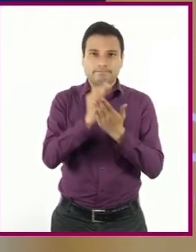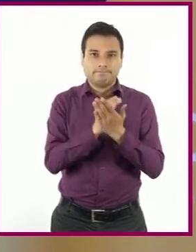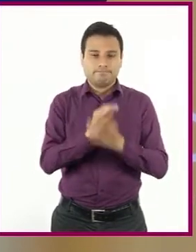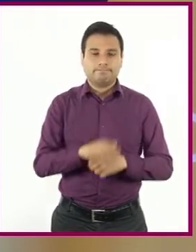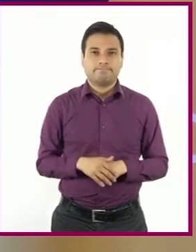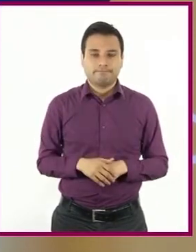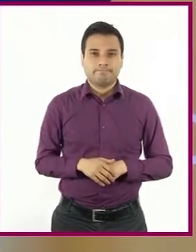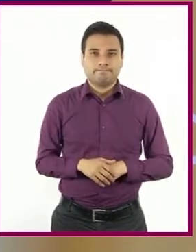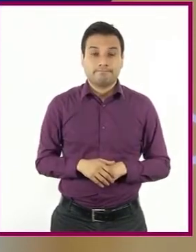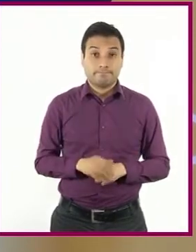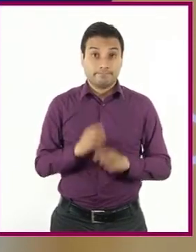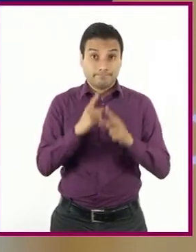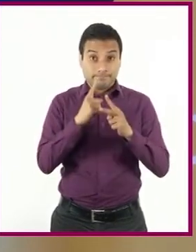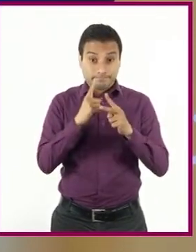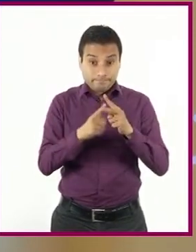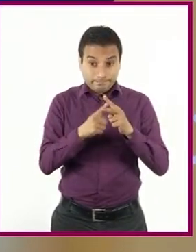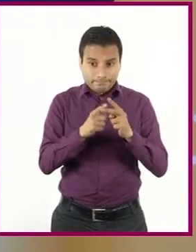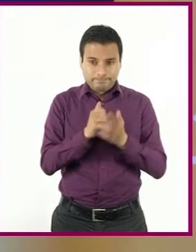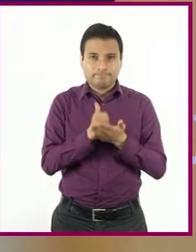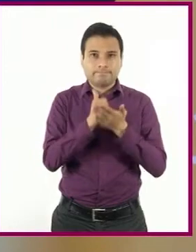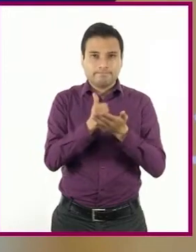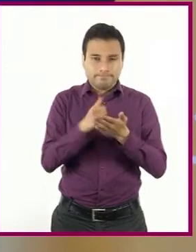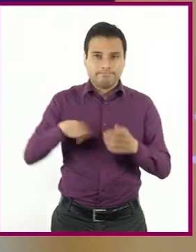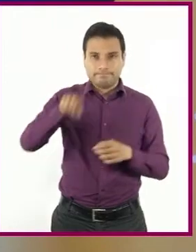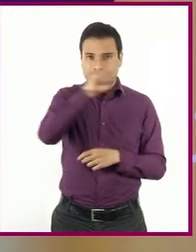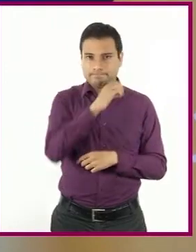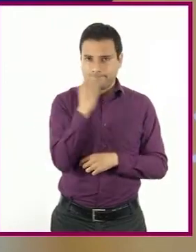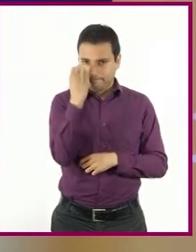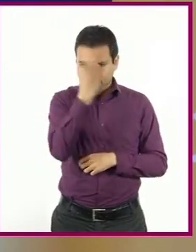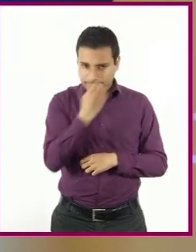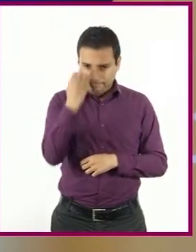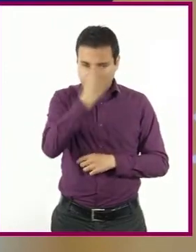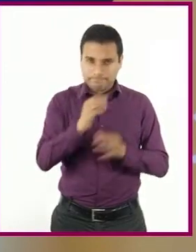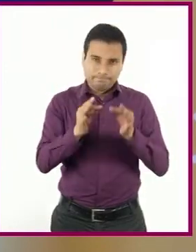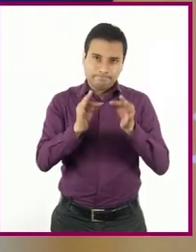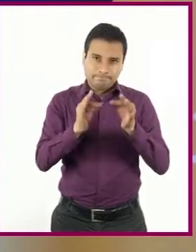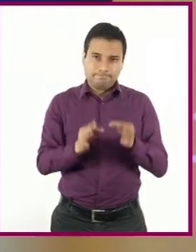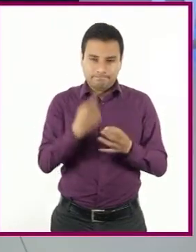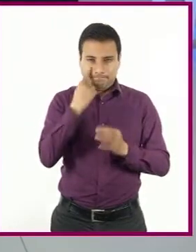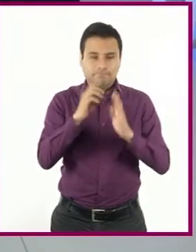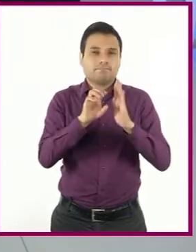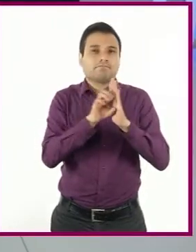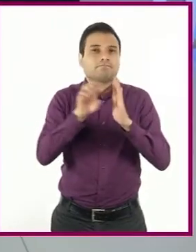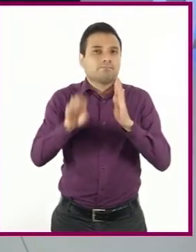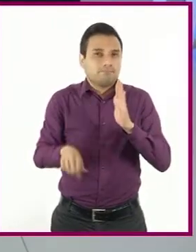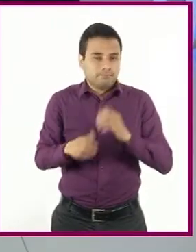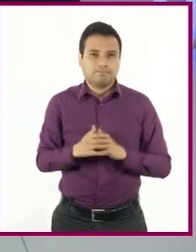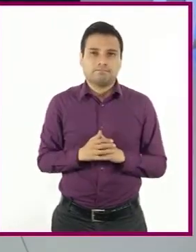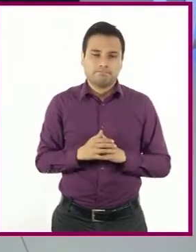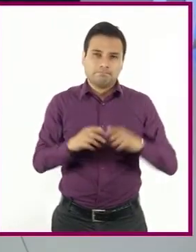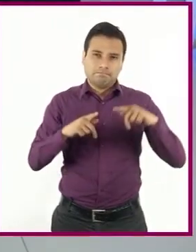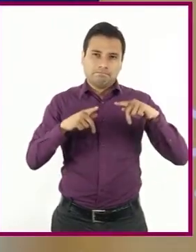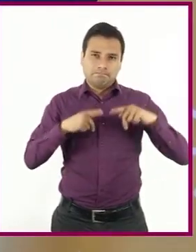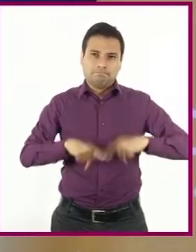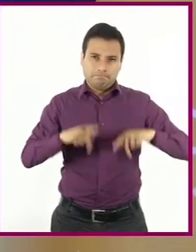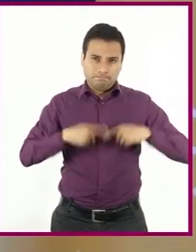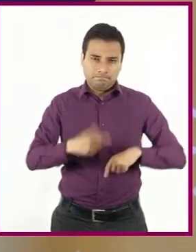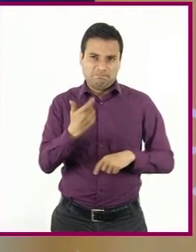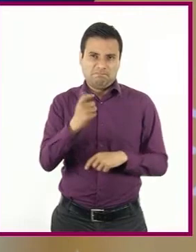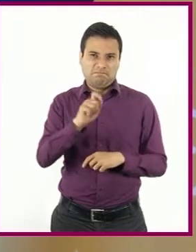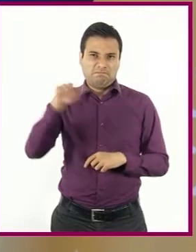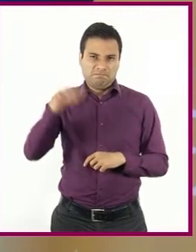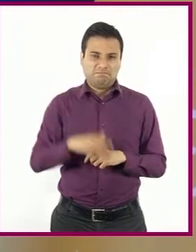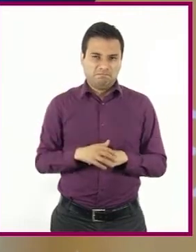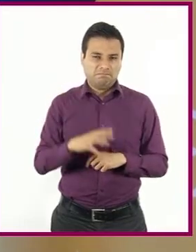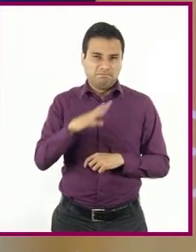decir, las matemáticas aportan estructura y rigor analítico. Por ejemplo, los economistas formulan teorías,